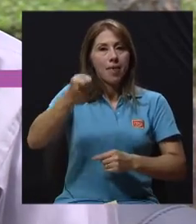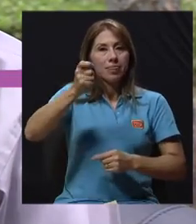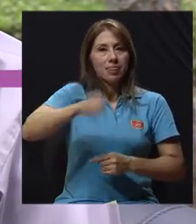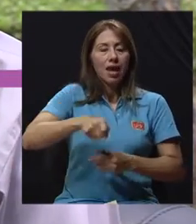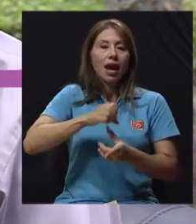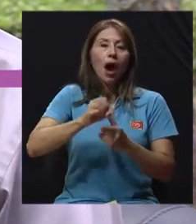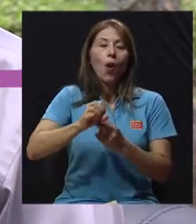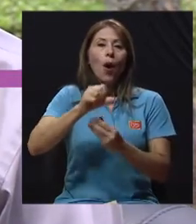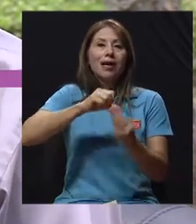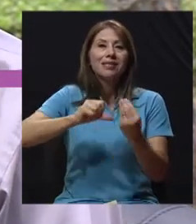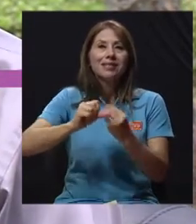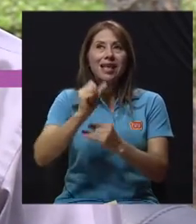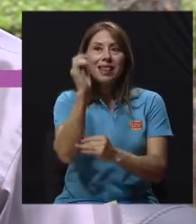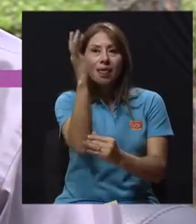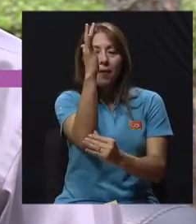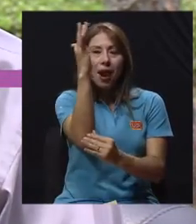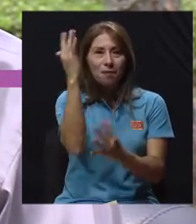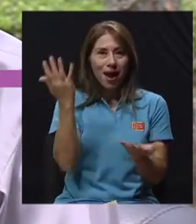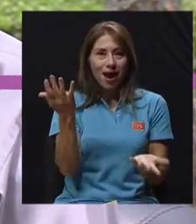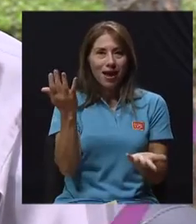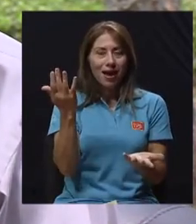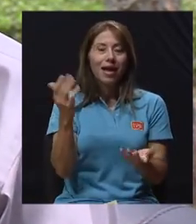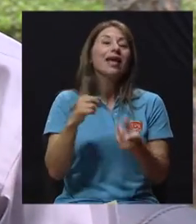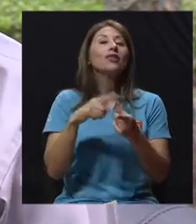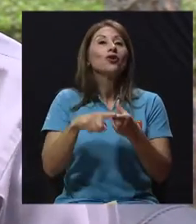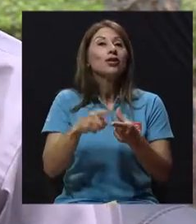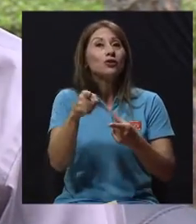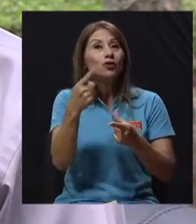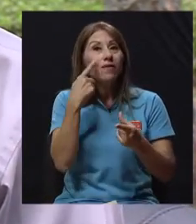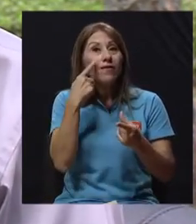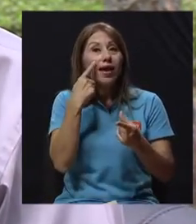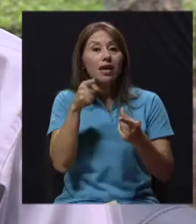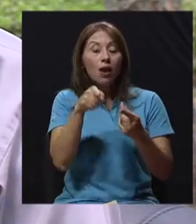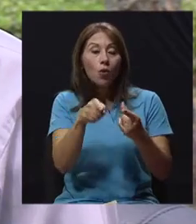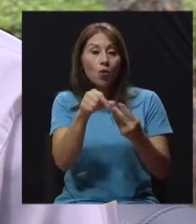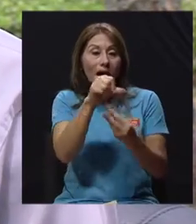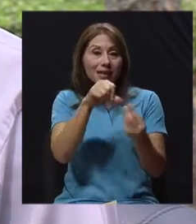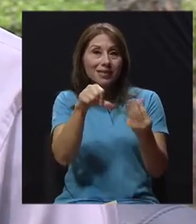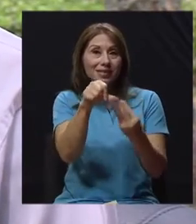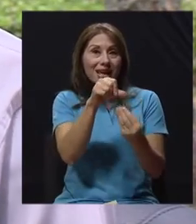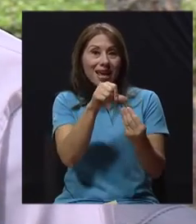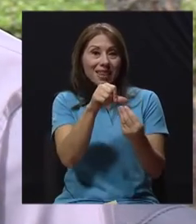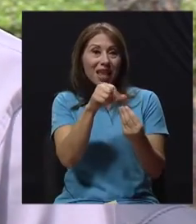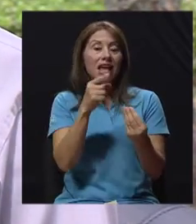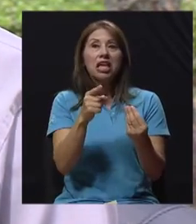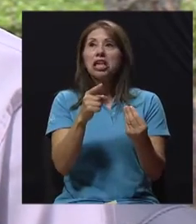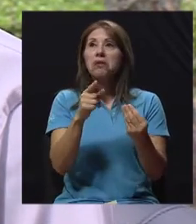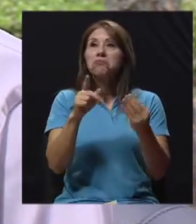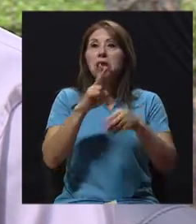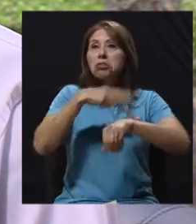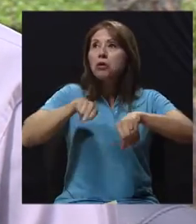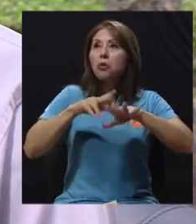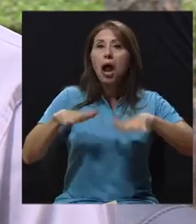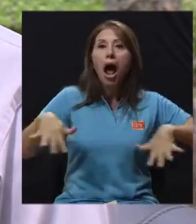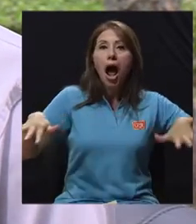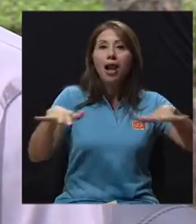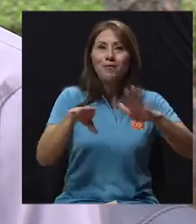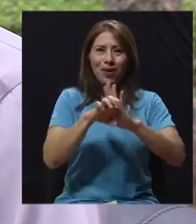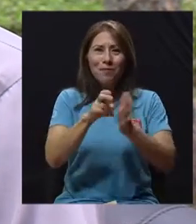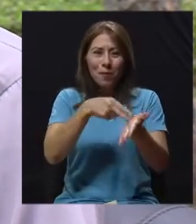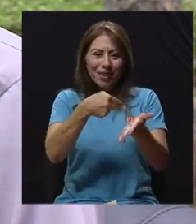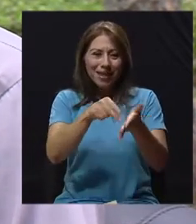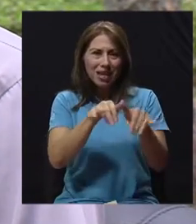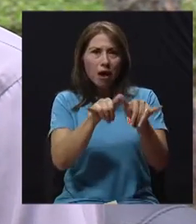agregue que tengan grasa, que vengan en un estado sólido, o sea, que sea duro, que al aire ambiente se mantenga duro, como la mantequilla, la margarina. Entonces, o